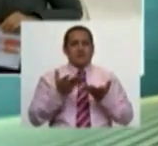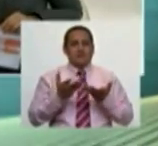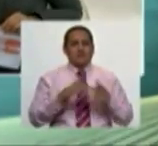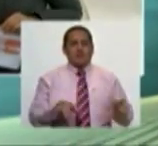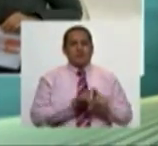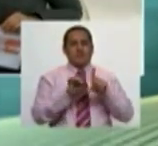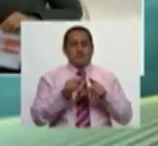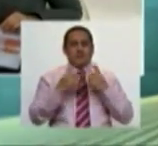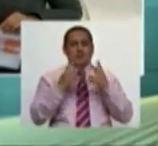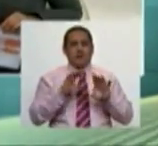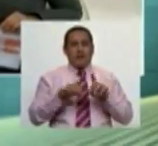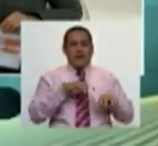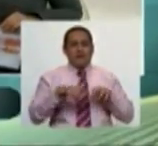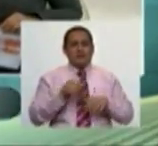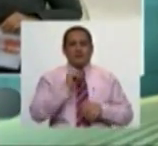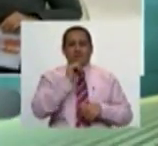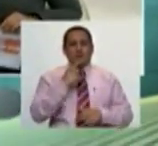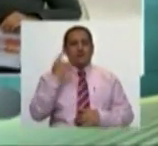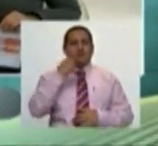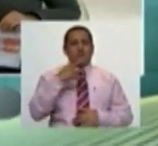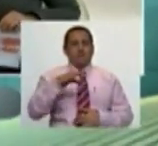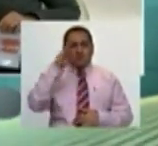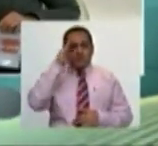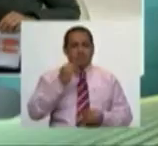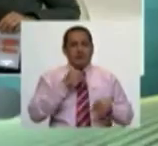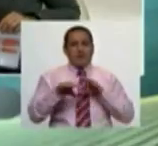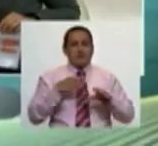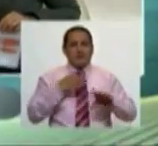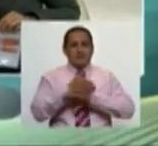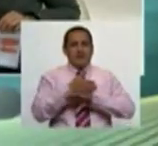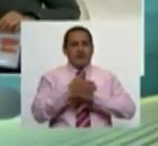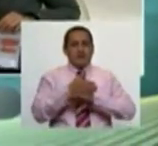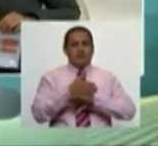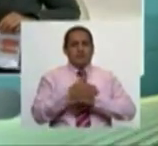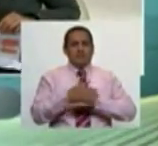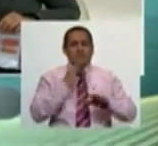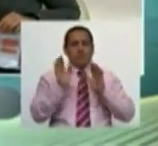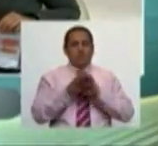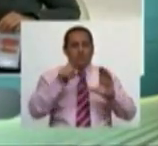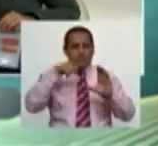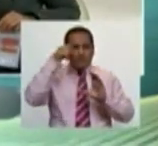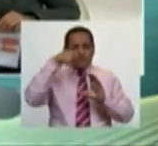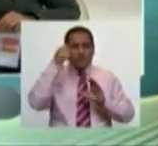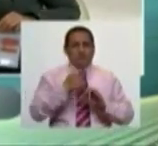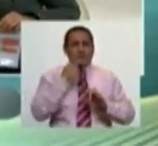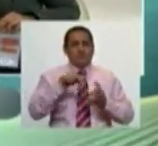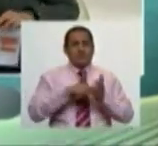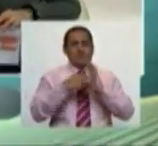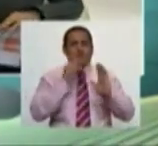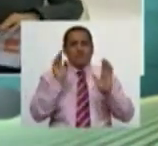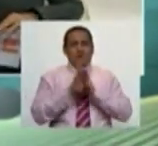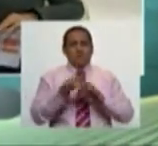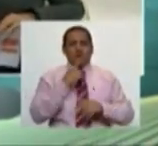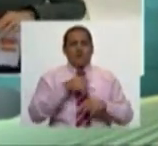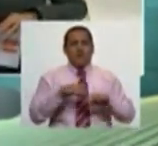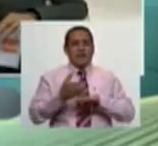comerciales incluso hace falta una denuncia de la policía para poder acceder a los videos. O sea, uno